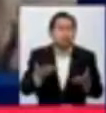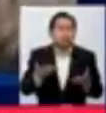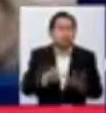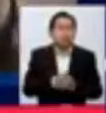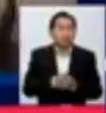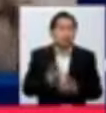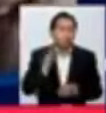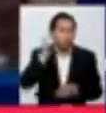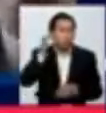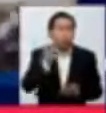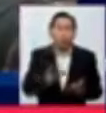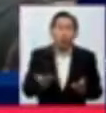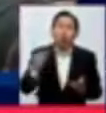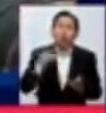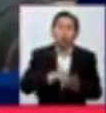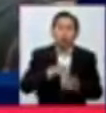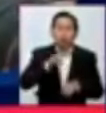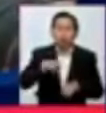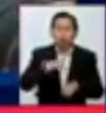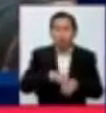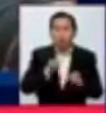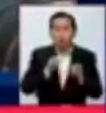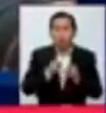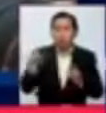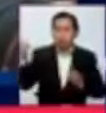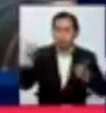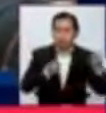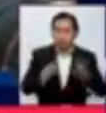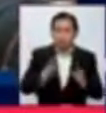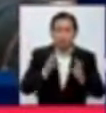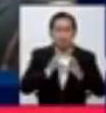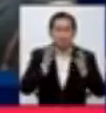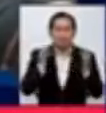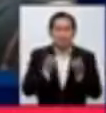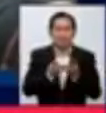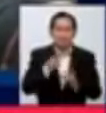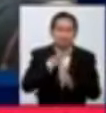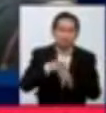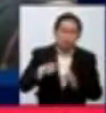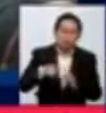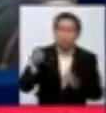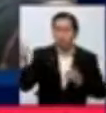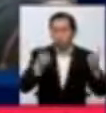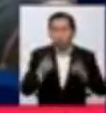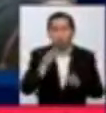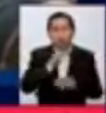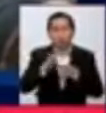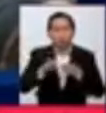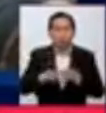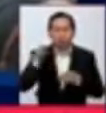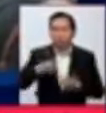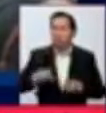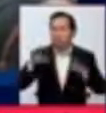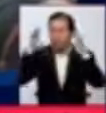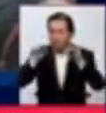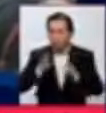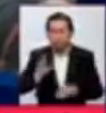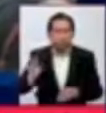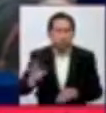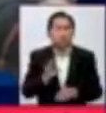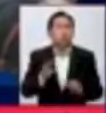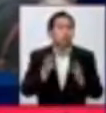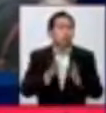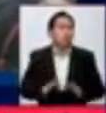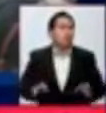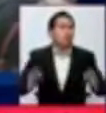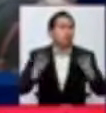ya se vaya retornando con mayor normalidad a las semipresenciales, a las presenciales, no se pueden perder esos espacios. Es